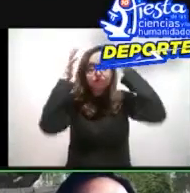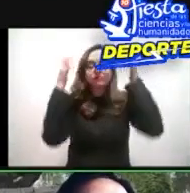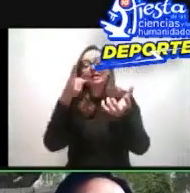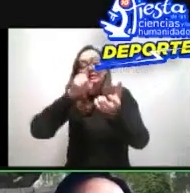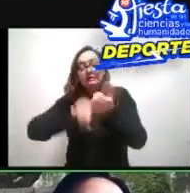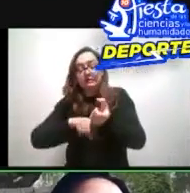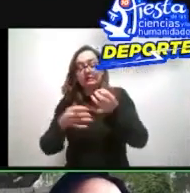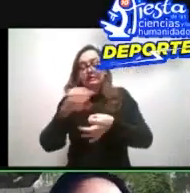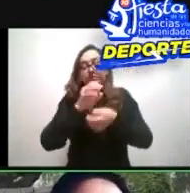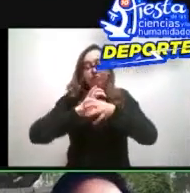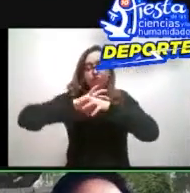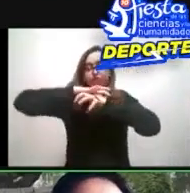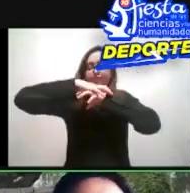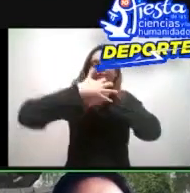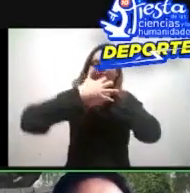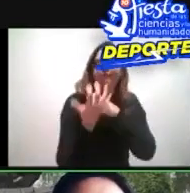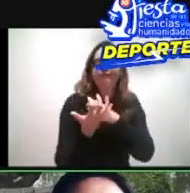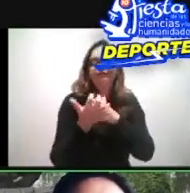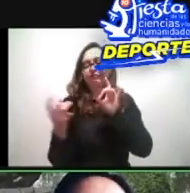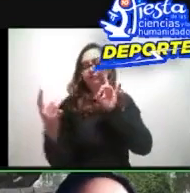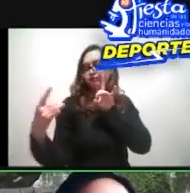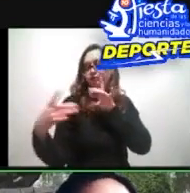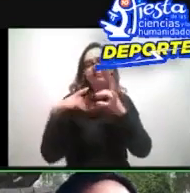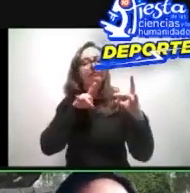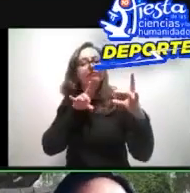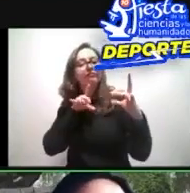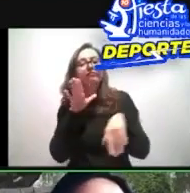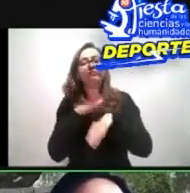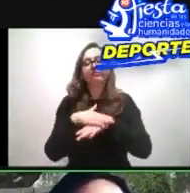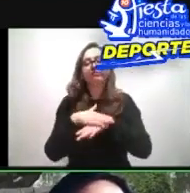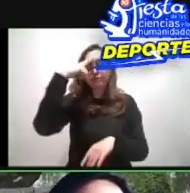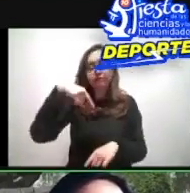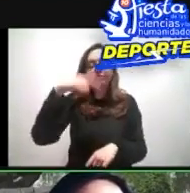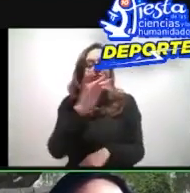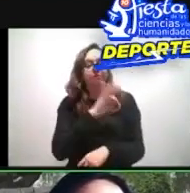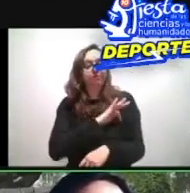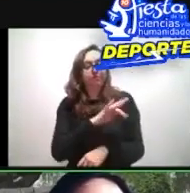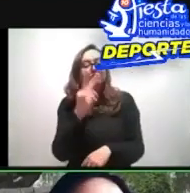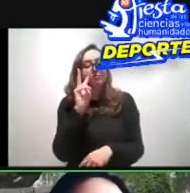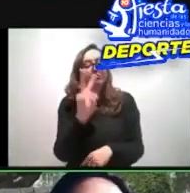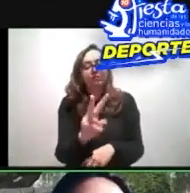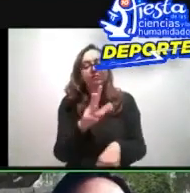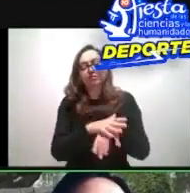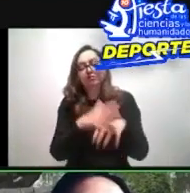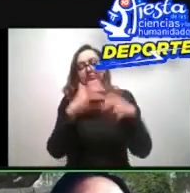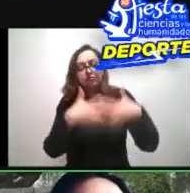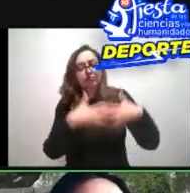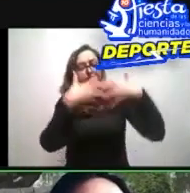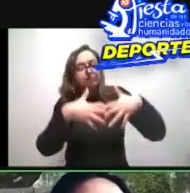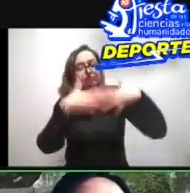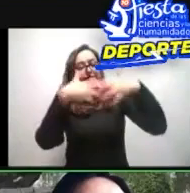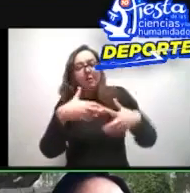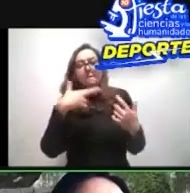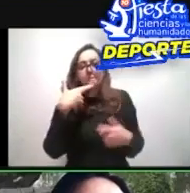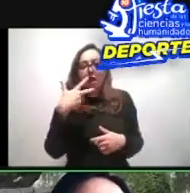cual facilita la transmisión sináptica. Por eso también observamos un aumento de esta función, así como de la cantidad